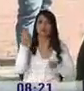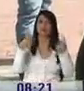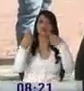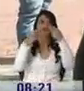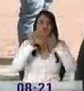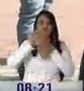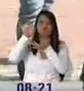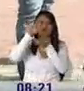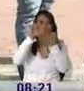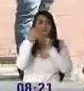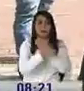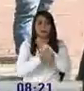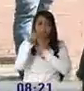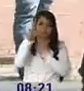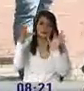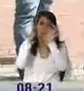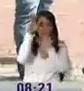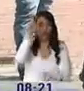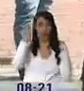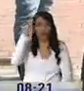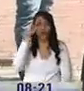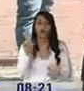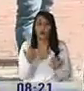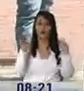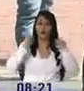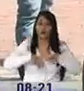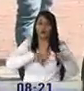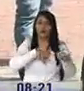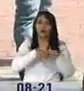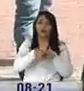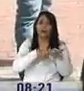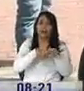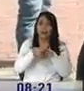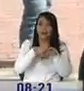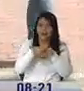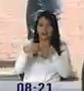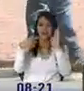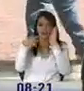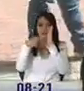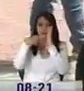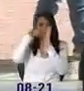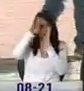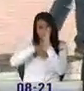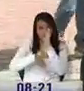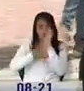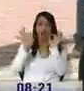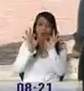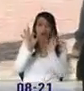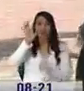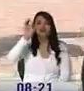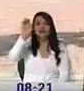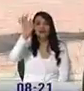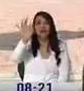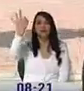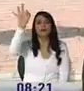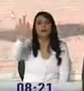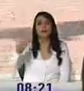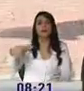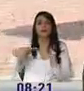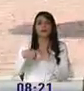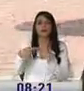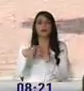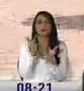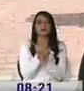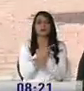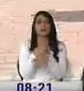tenemos mayor posibilidad de competir al tener tasas muchísimo menores 0% de aranceles en los productos